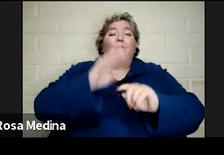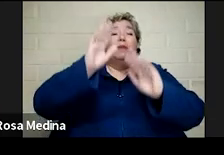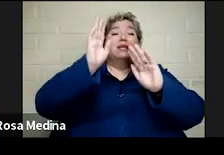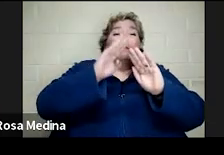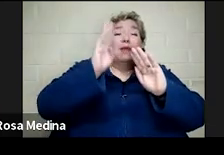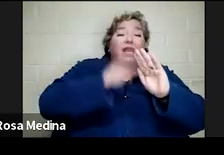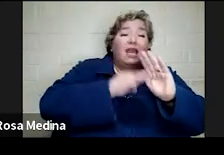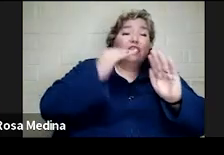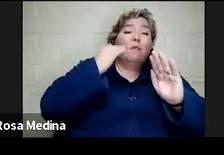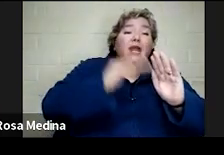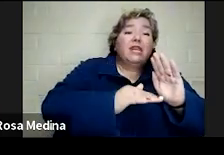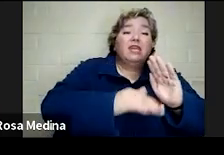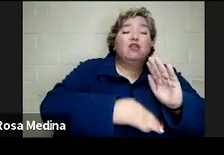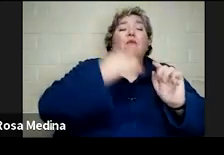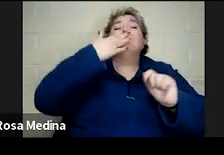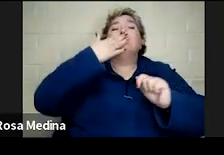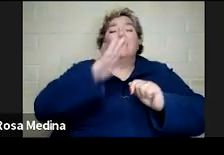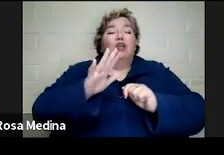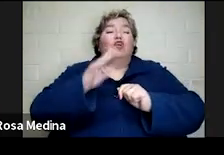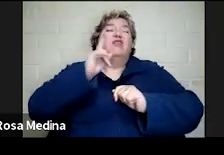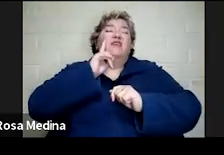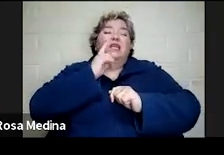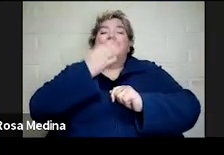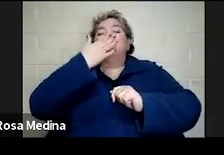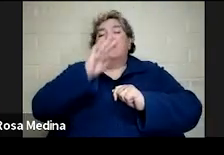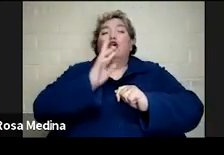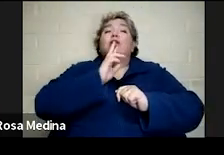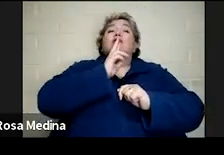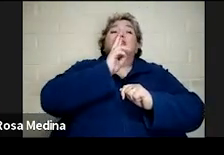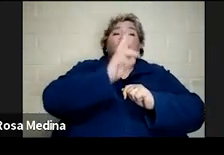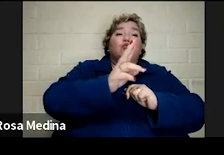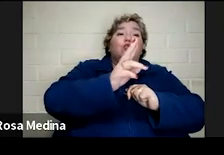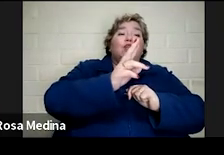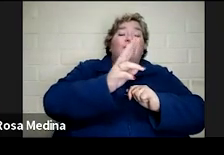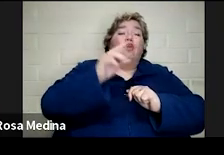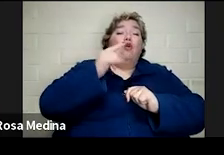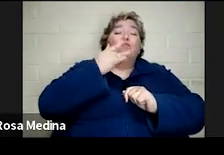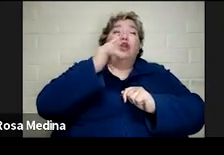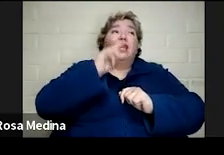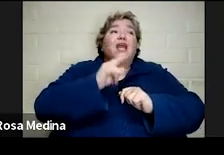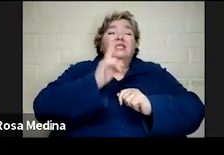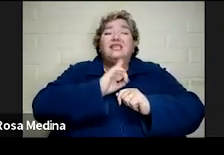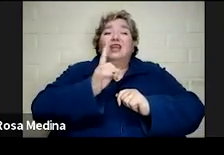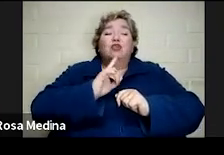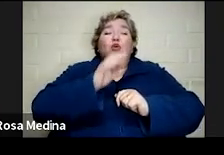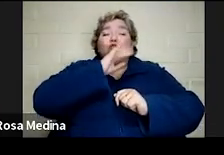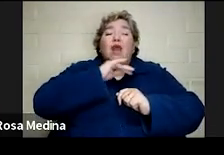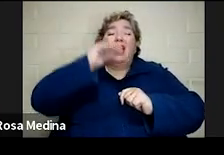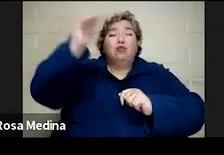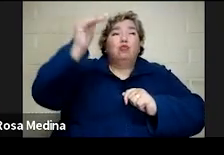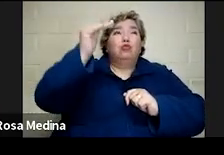mejor y va a tener mejor resultados, porque aparte es un niño o un adulto que ya no tiene que desaprender y